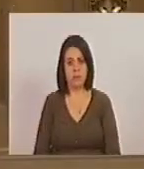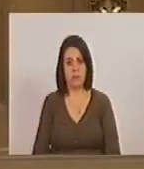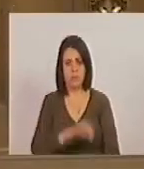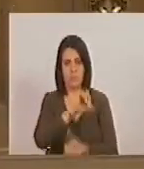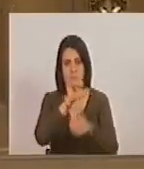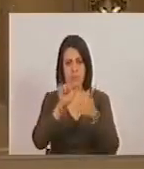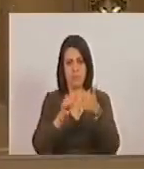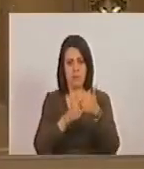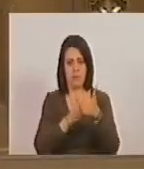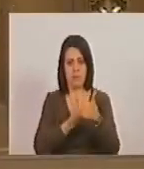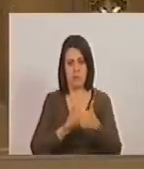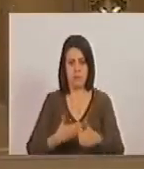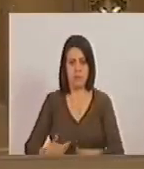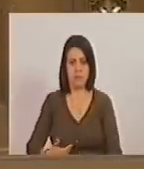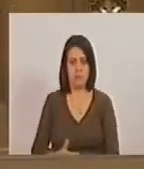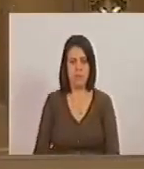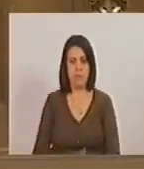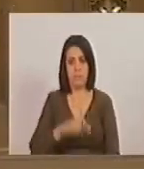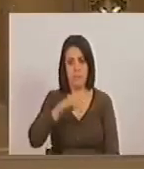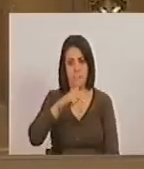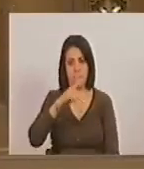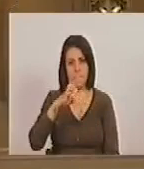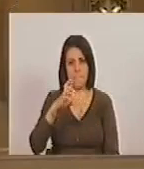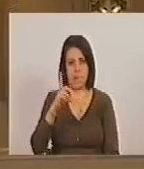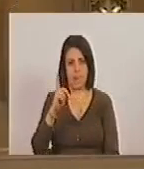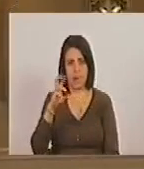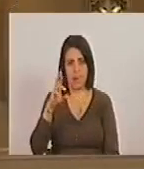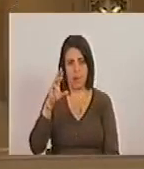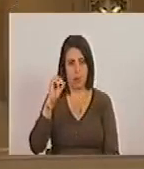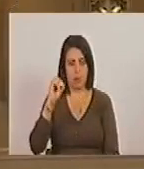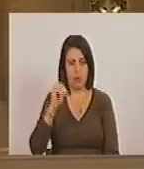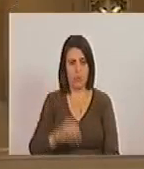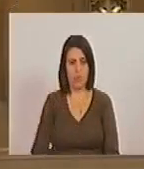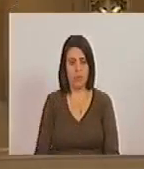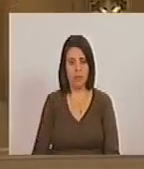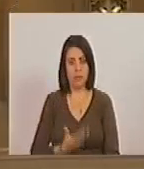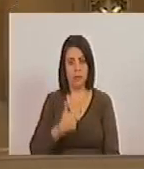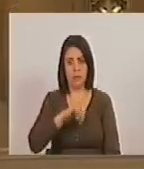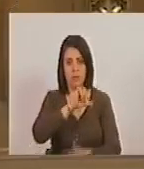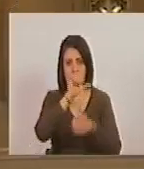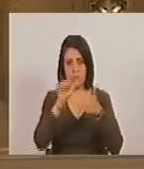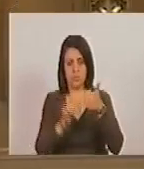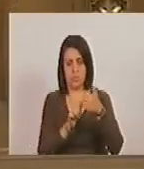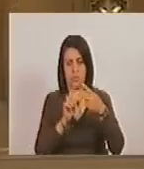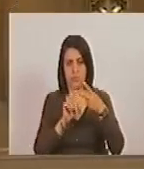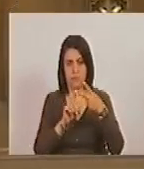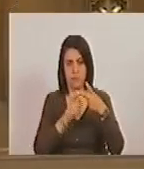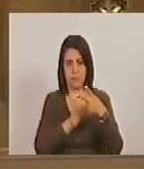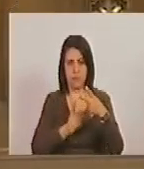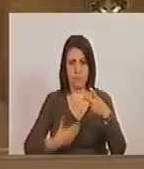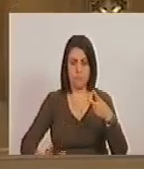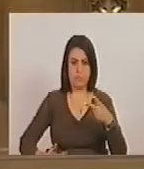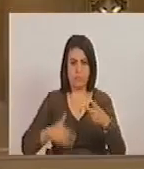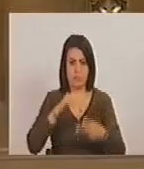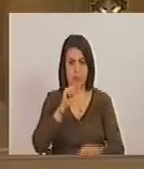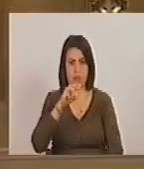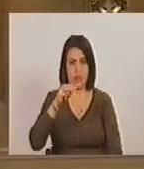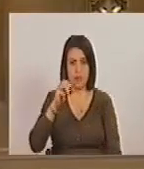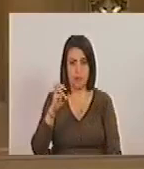vicepresidente Pedro Infante, a nuestra segunda vicepresidente